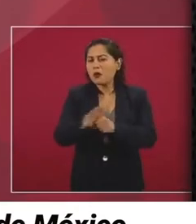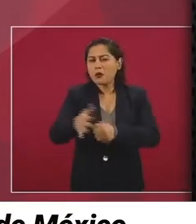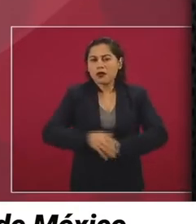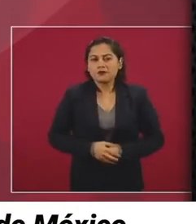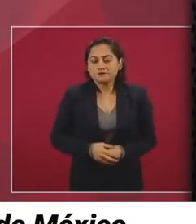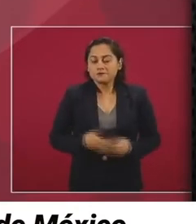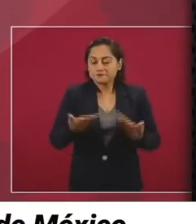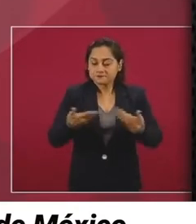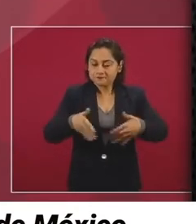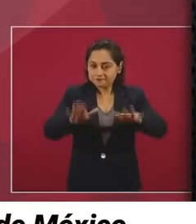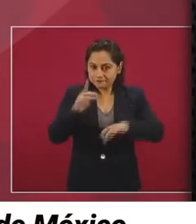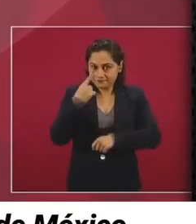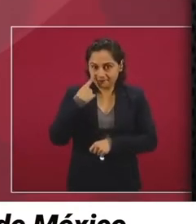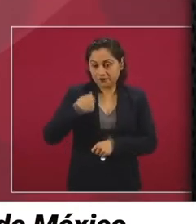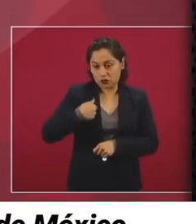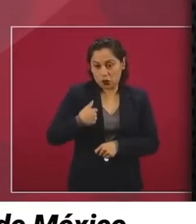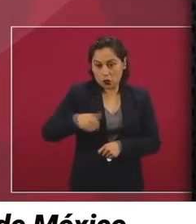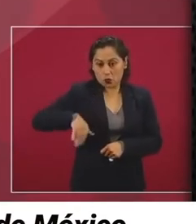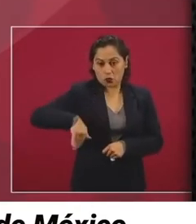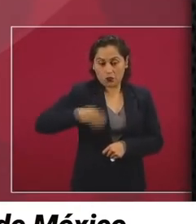Lo dije hace unos días,